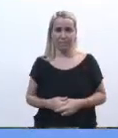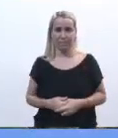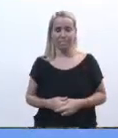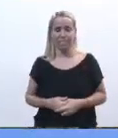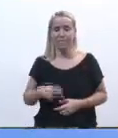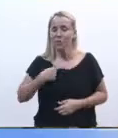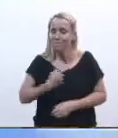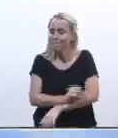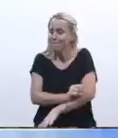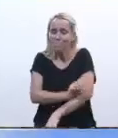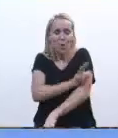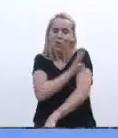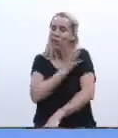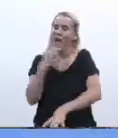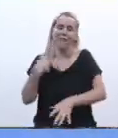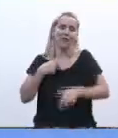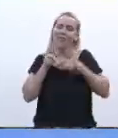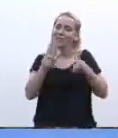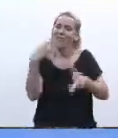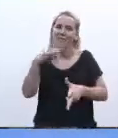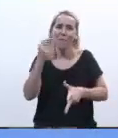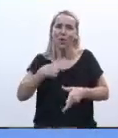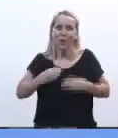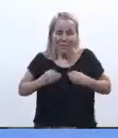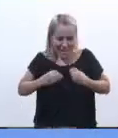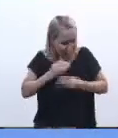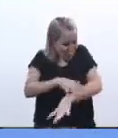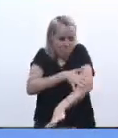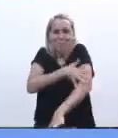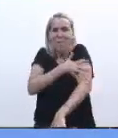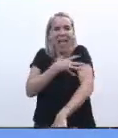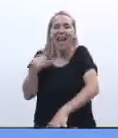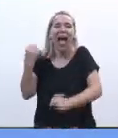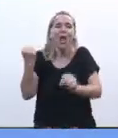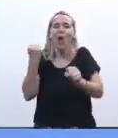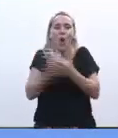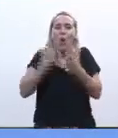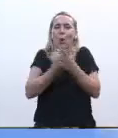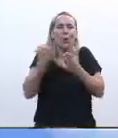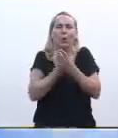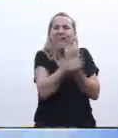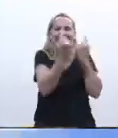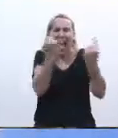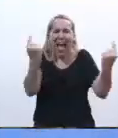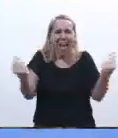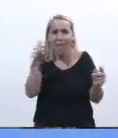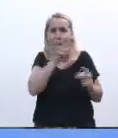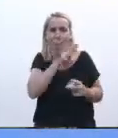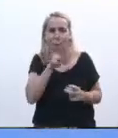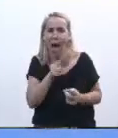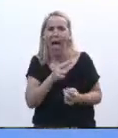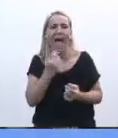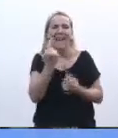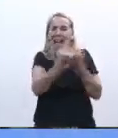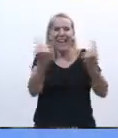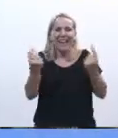Con gran emoción debo decirles que siento en mi piel la lucha de cada una de las mujeres, de cada una